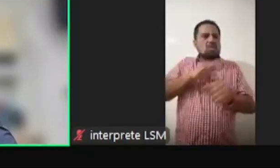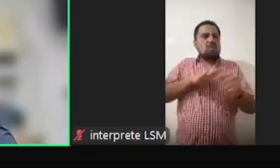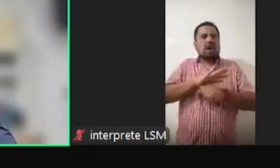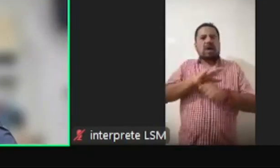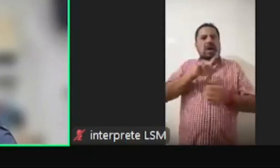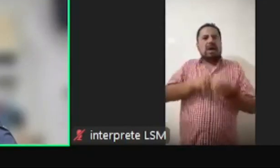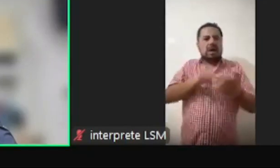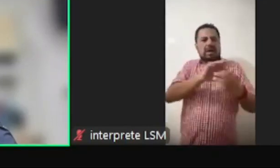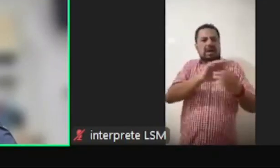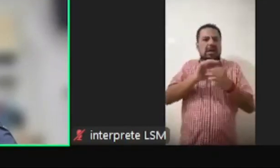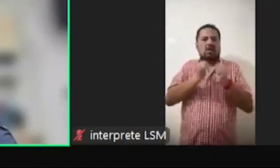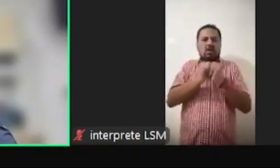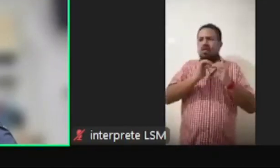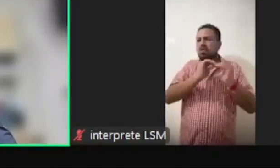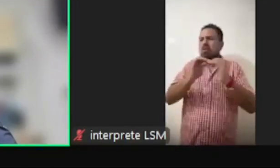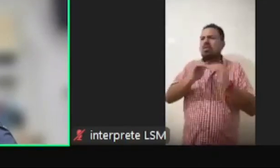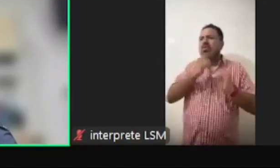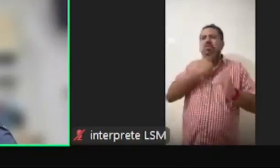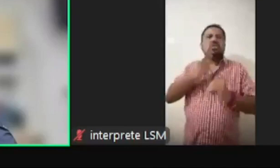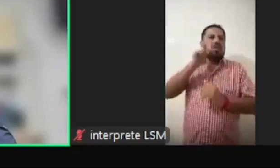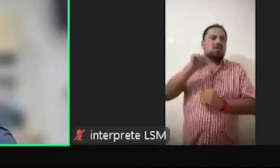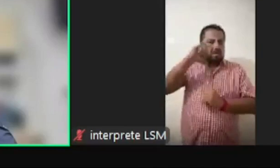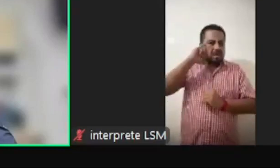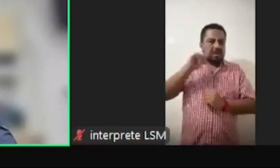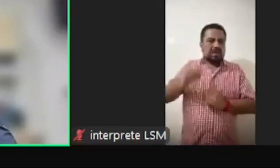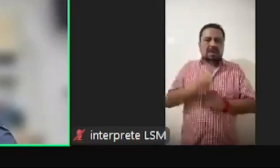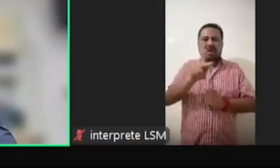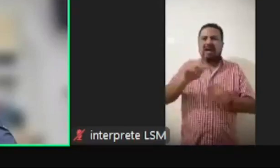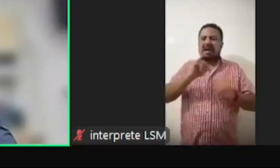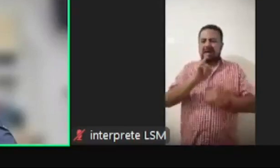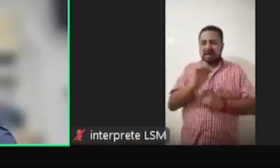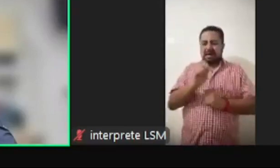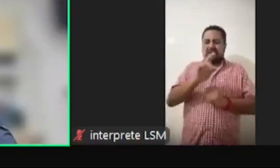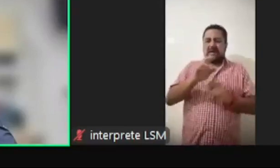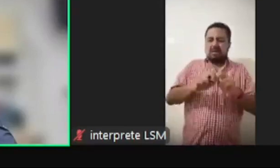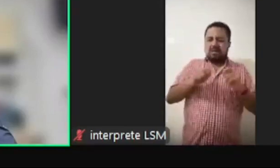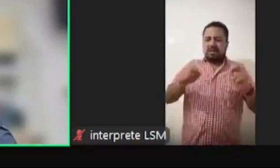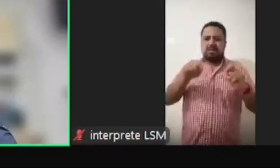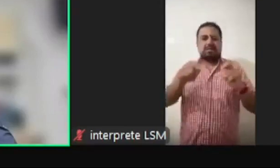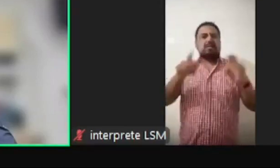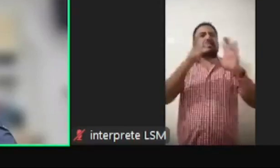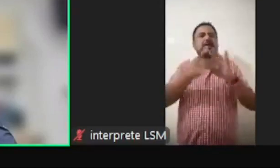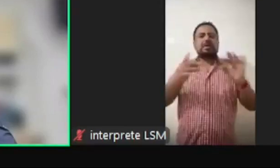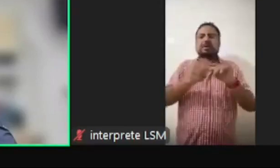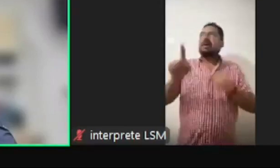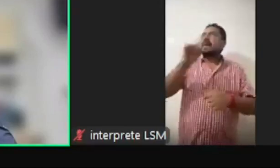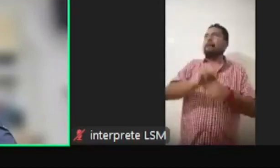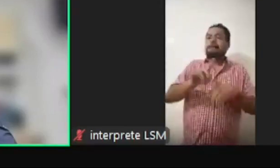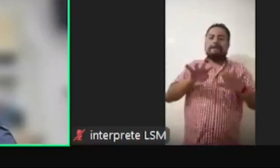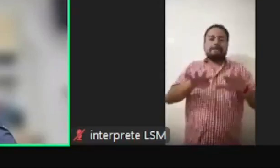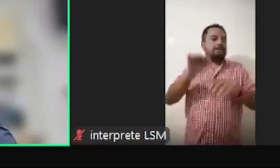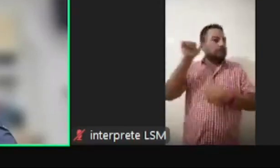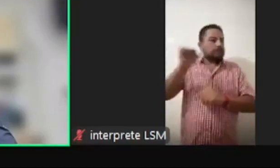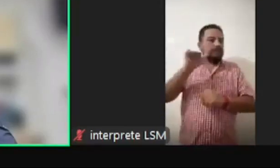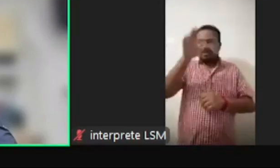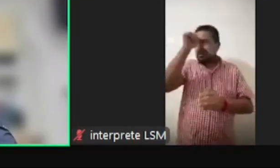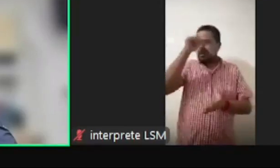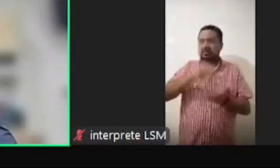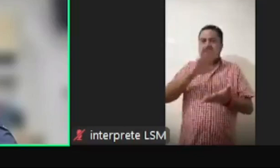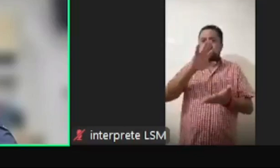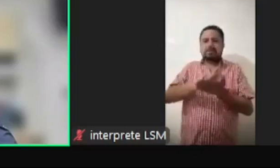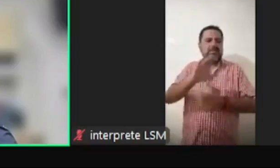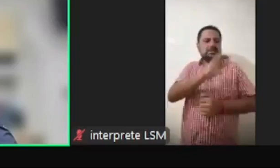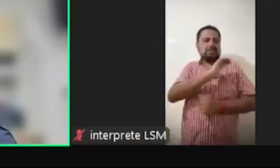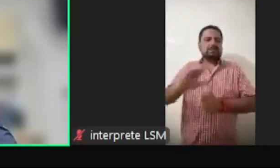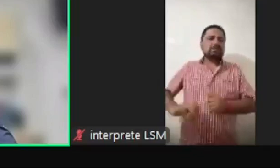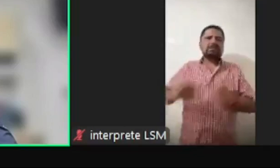con la paridad indígena. Esto debido a que el Consejo General del Instituto Electoral refiere que el día 19 de abril aprobó las candidaturas sin que hiciera